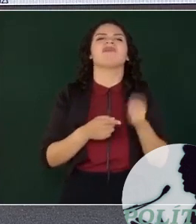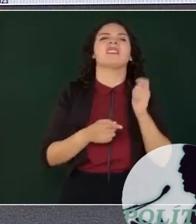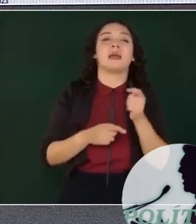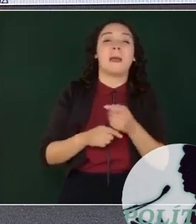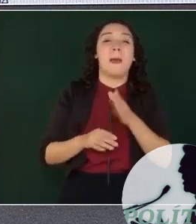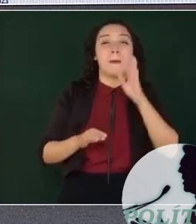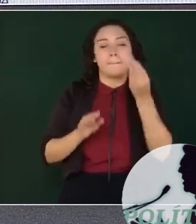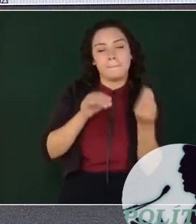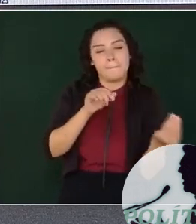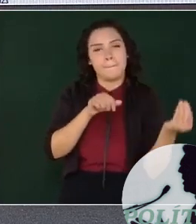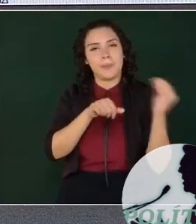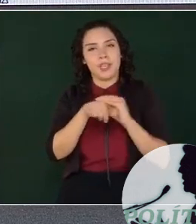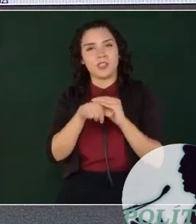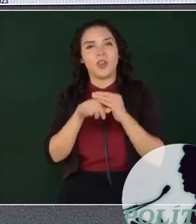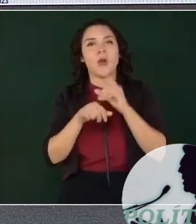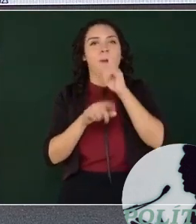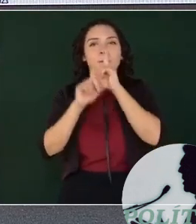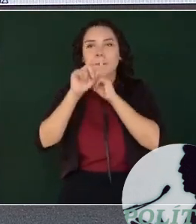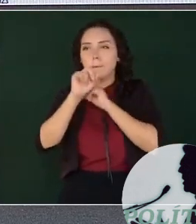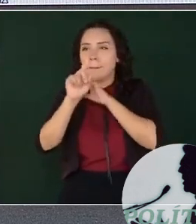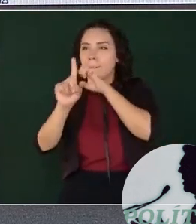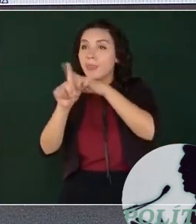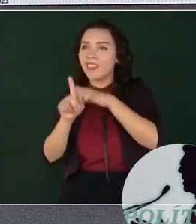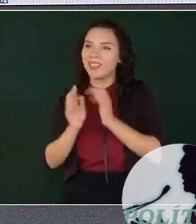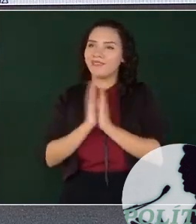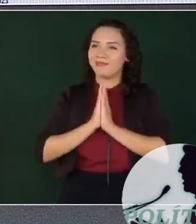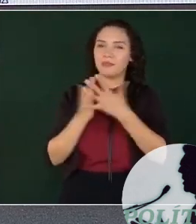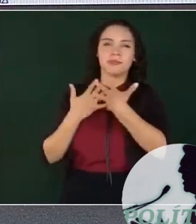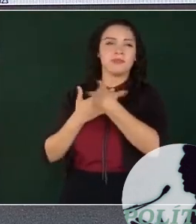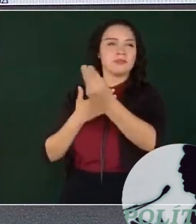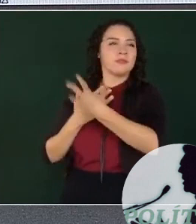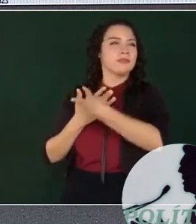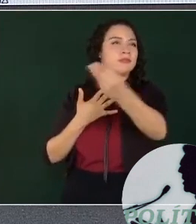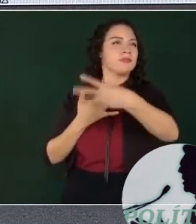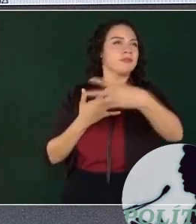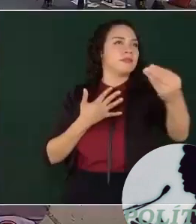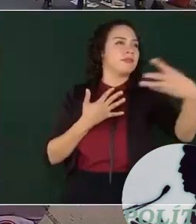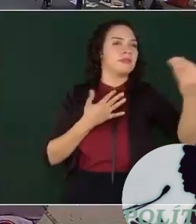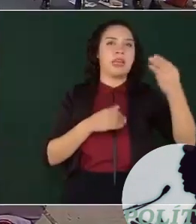Una mentira que se repite muchas veces puede convertirse en verdad.